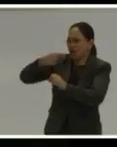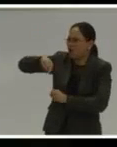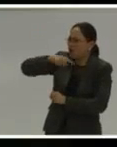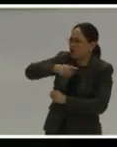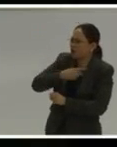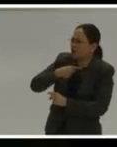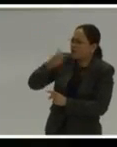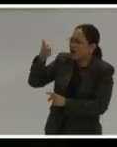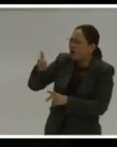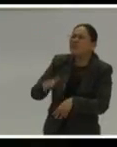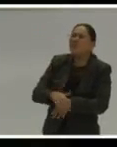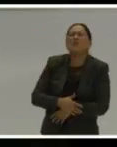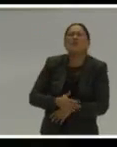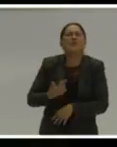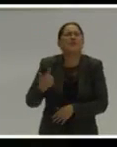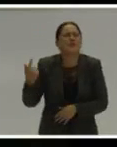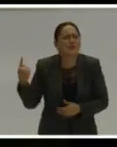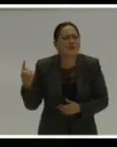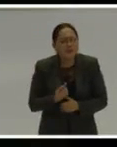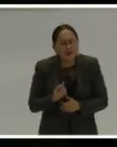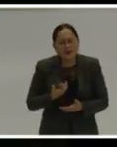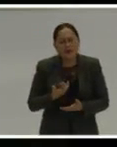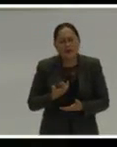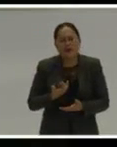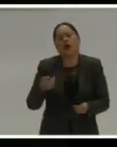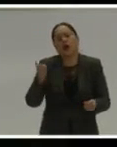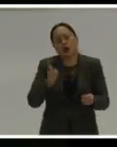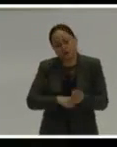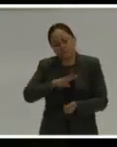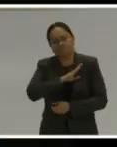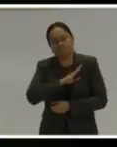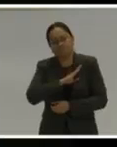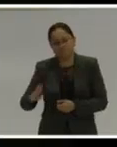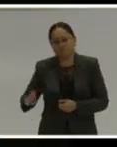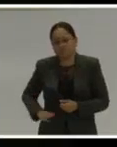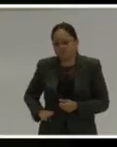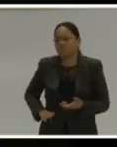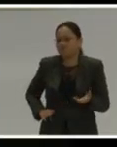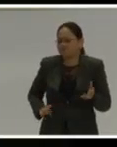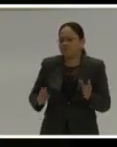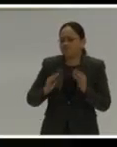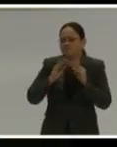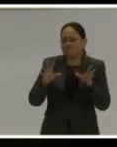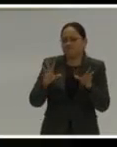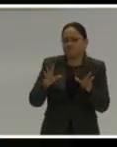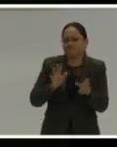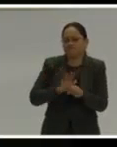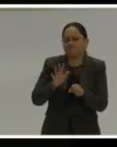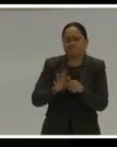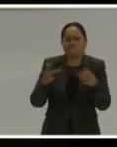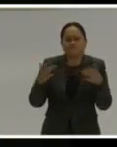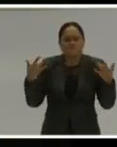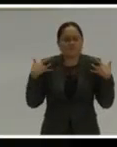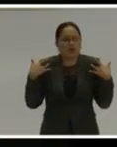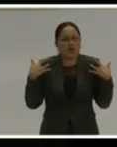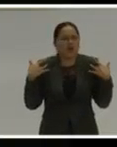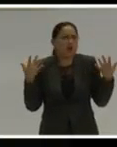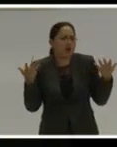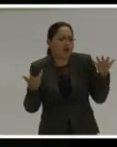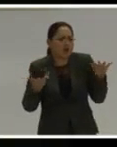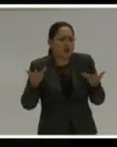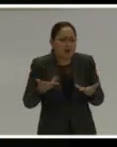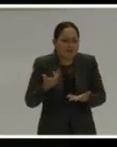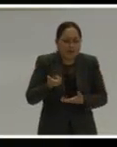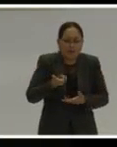por qué? Porque los del municipio, y estoy pues en el poder, disfruto, ¿verdad?, de mi